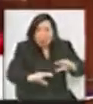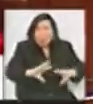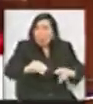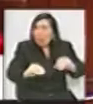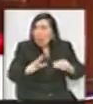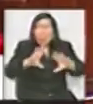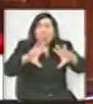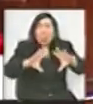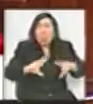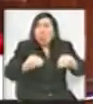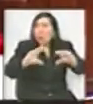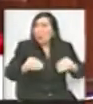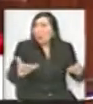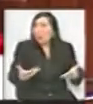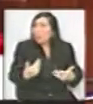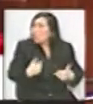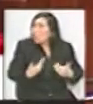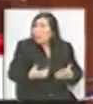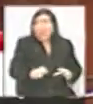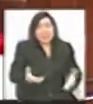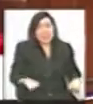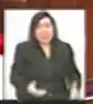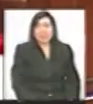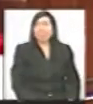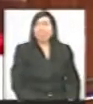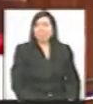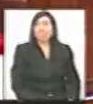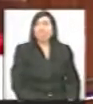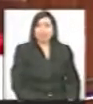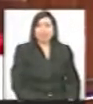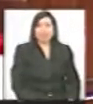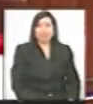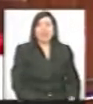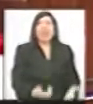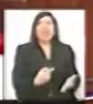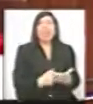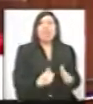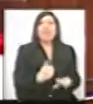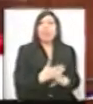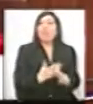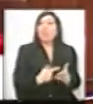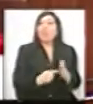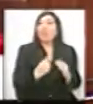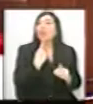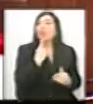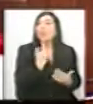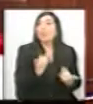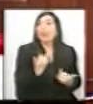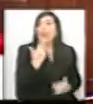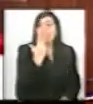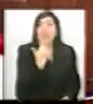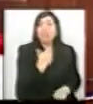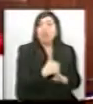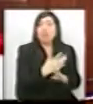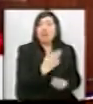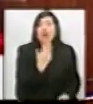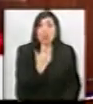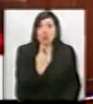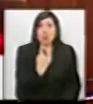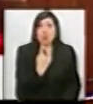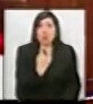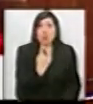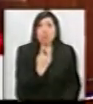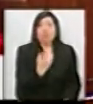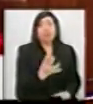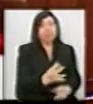tienen otra posibilidad de actuar entonces presidente qué mecanismos se están planteando tres mecanismos uno